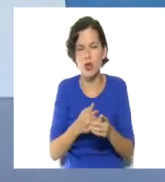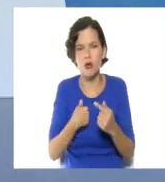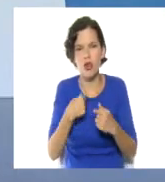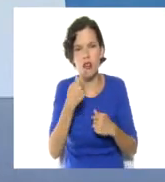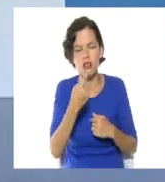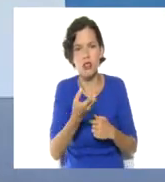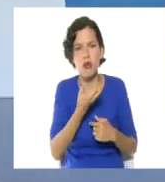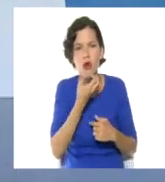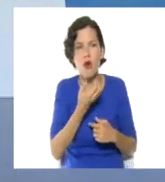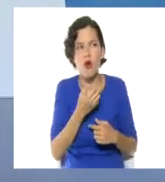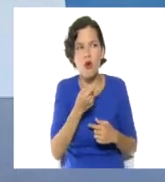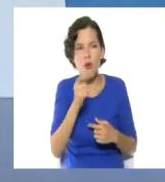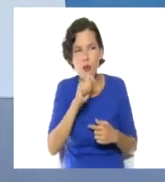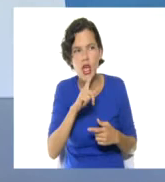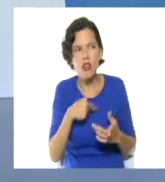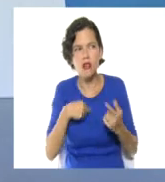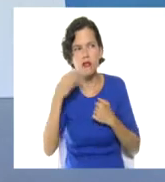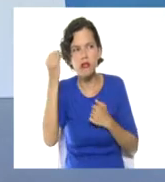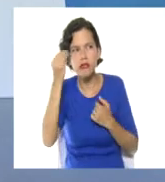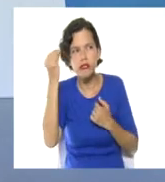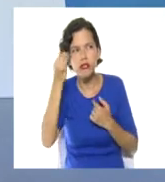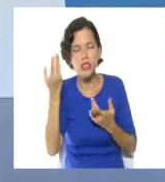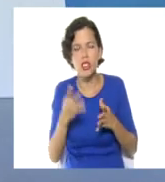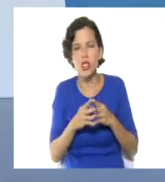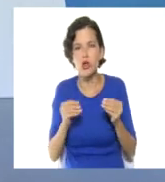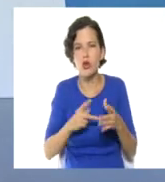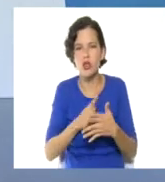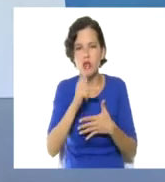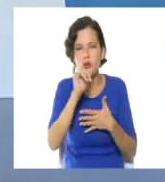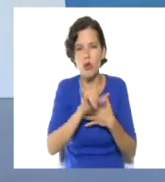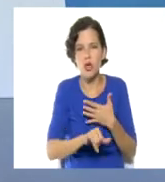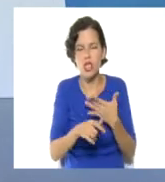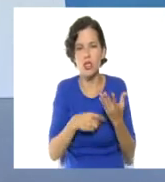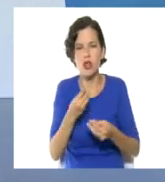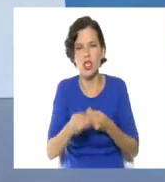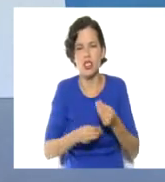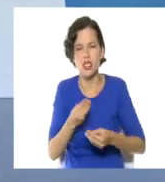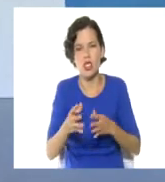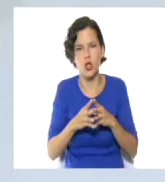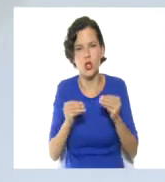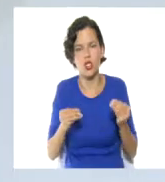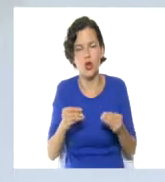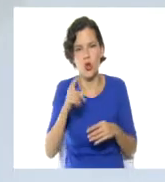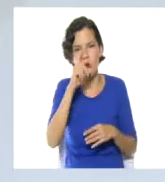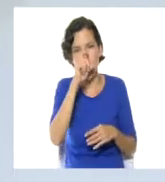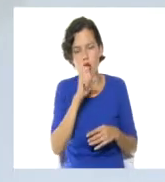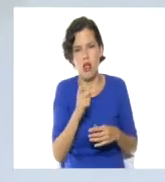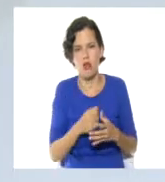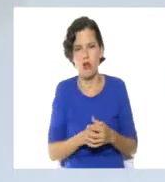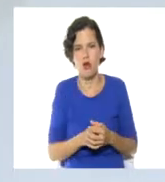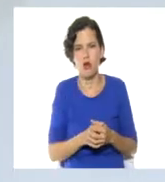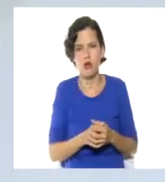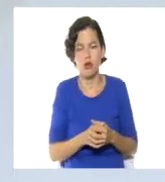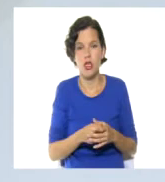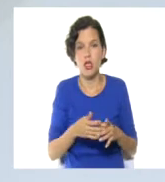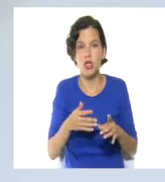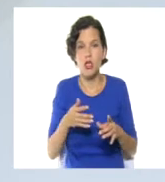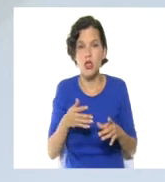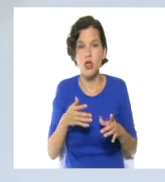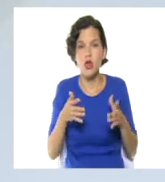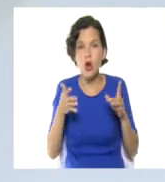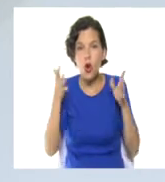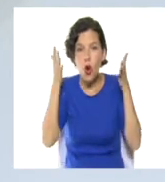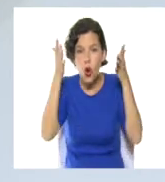un mes donde reflexionamos de esos logros y esos proyectos que se llevaron a cabo durante el año. Y una sugerencia muy